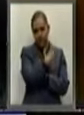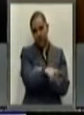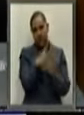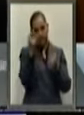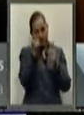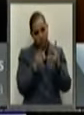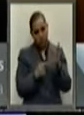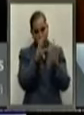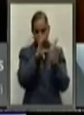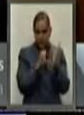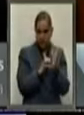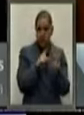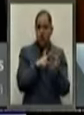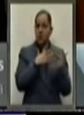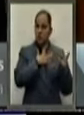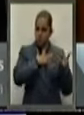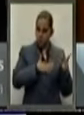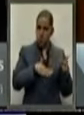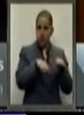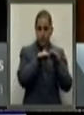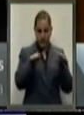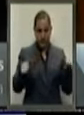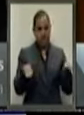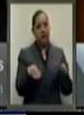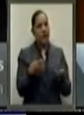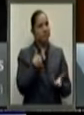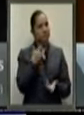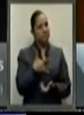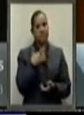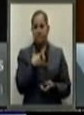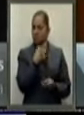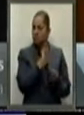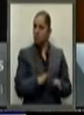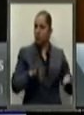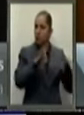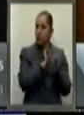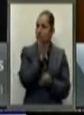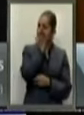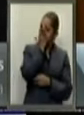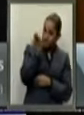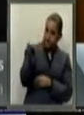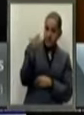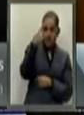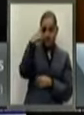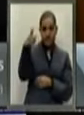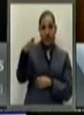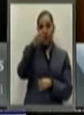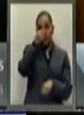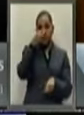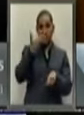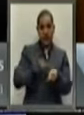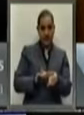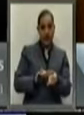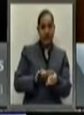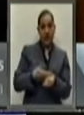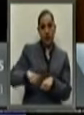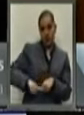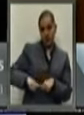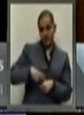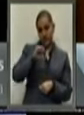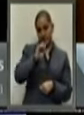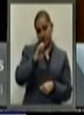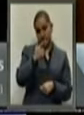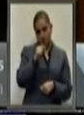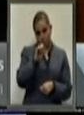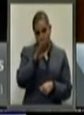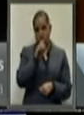Constitucionales y Justicia en el sentido de que es fundamental exhortar a la Secretaría de Gobernación, al Servicio